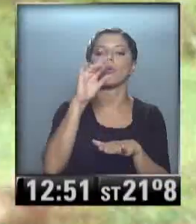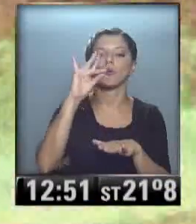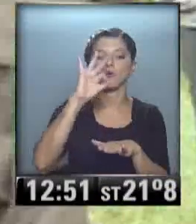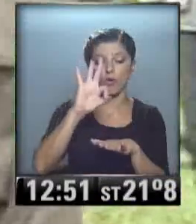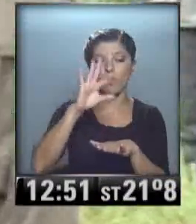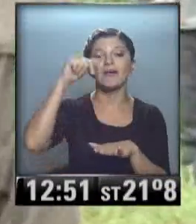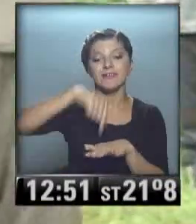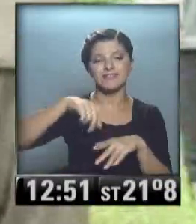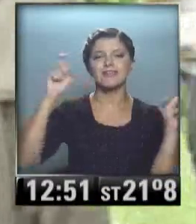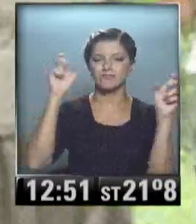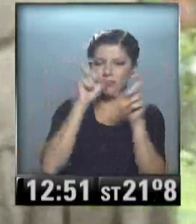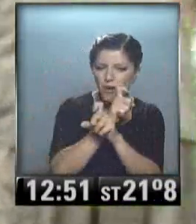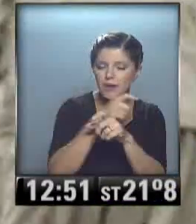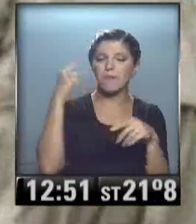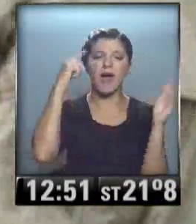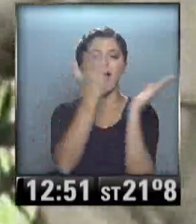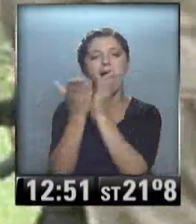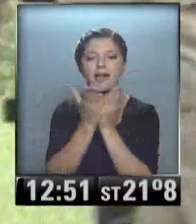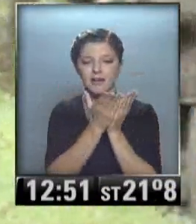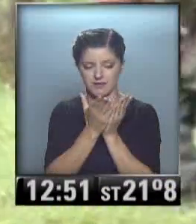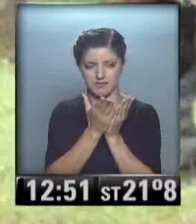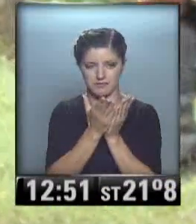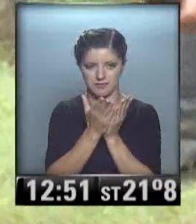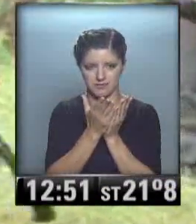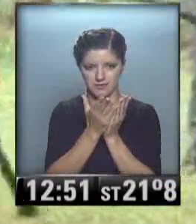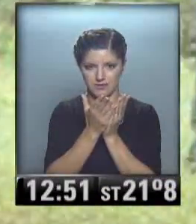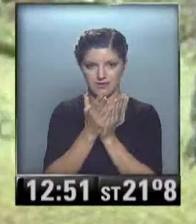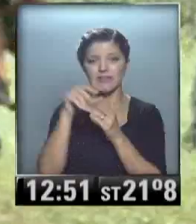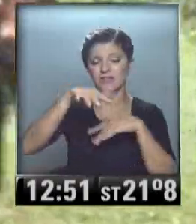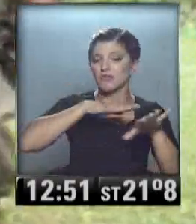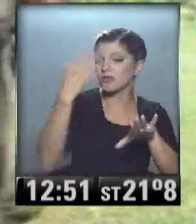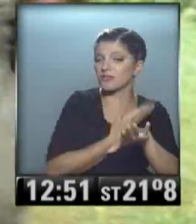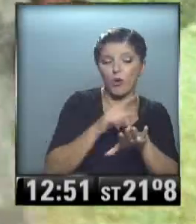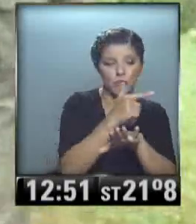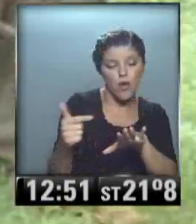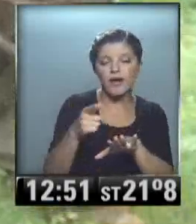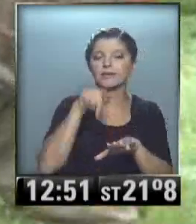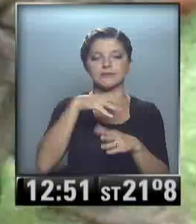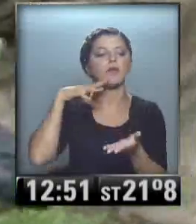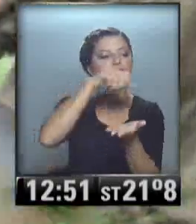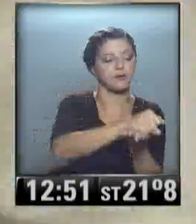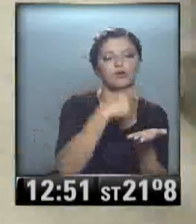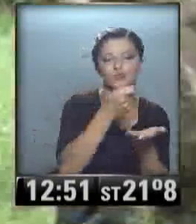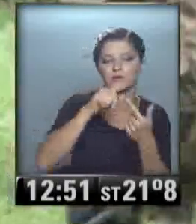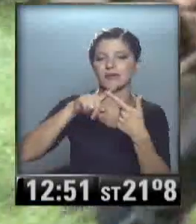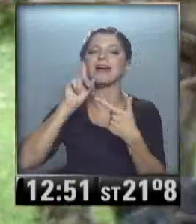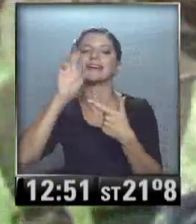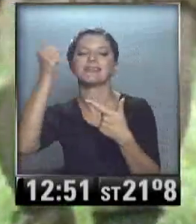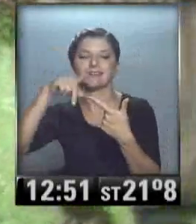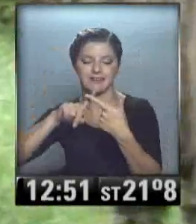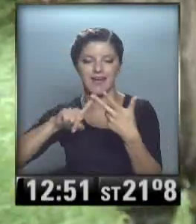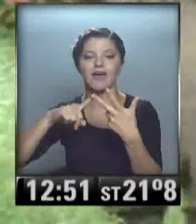de la problemática de este pueblo sin Estado y su presencia en países como Turquía, Irak y Siria con el periodista